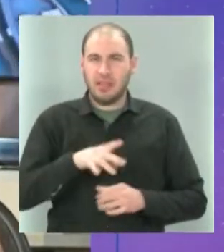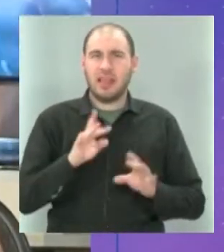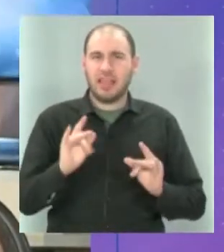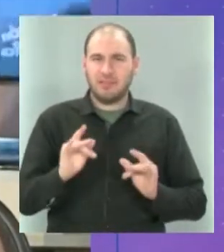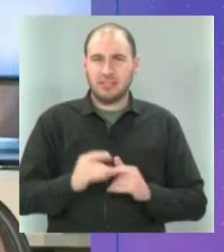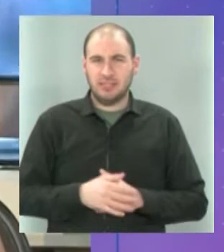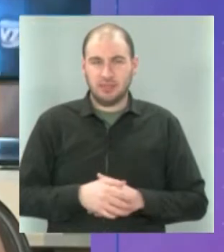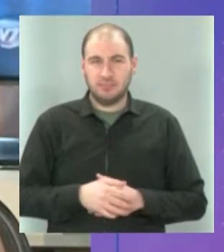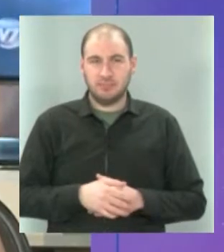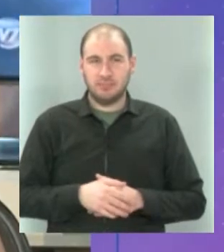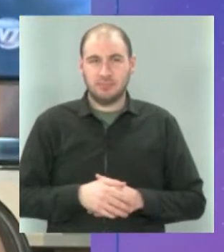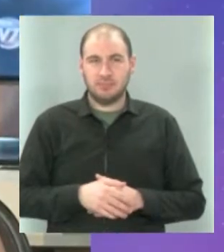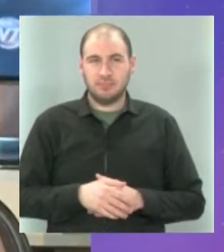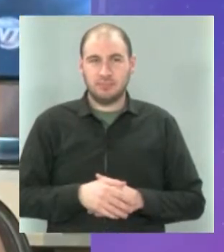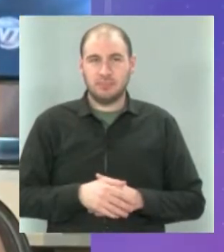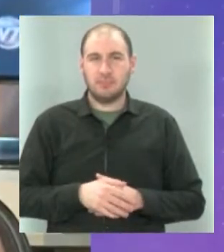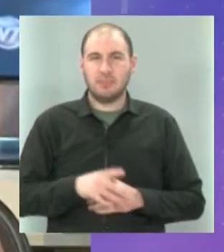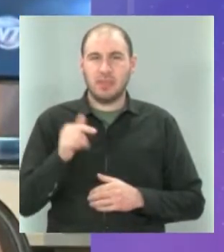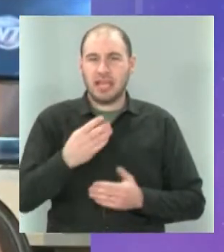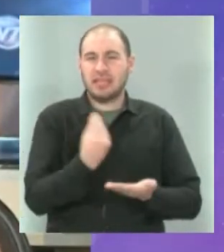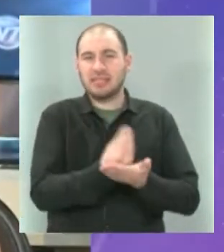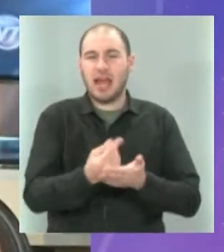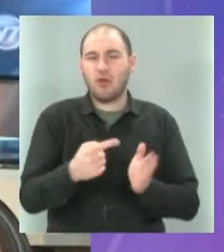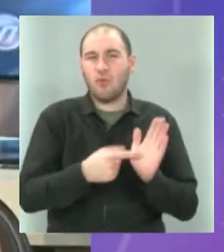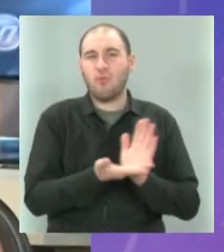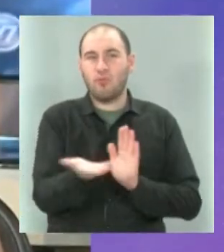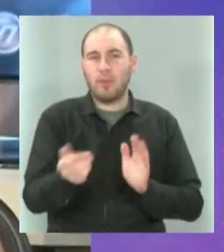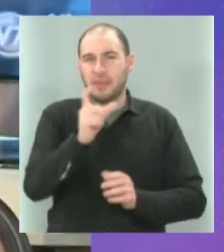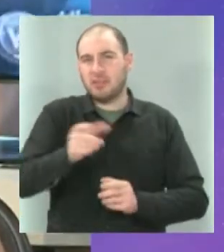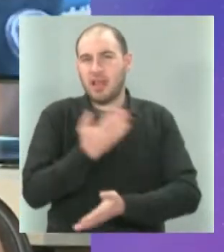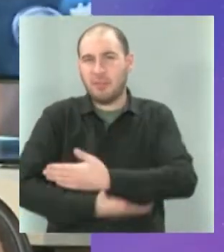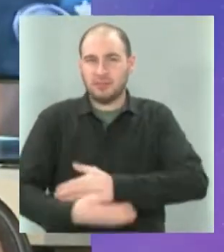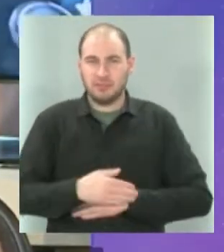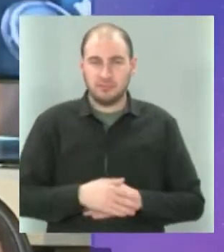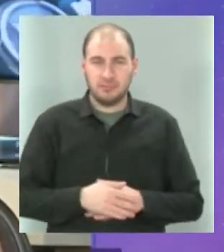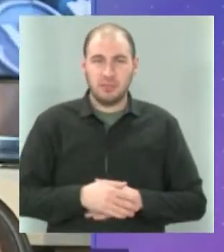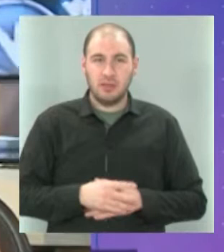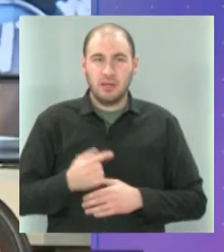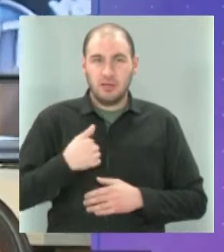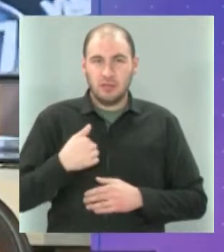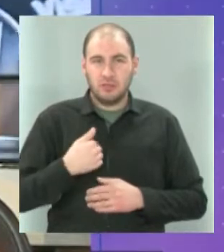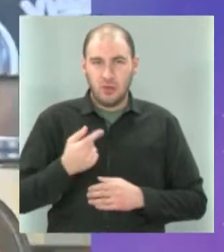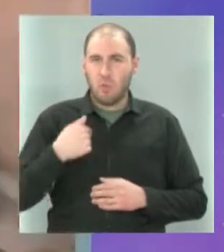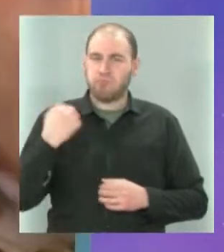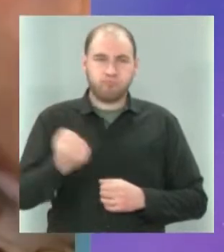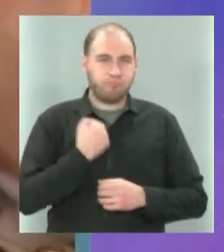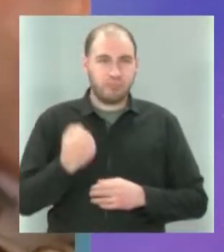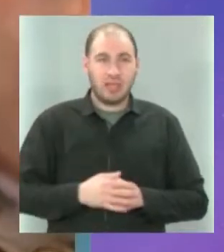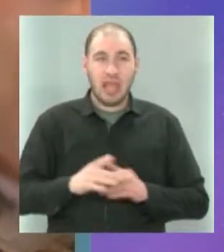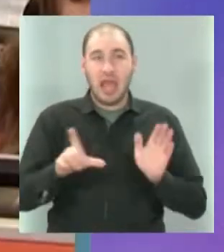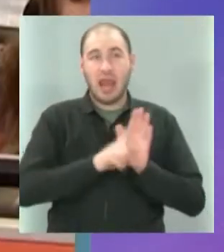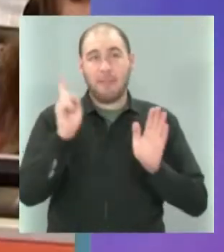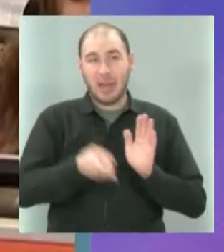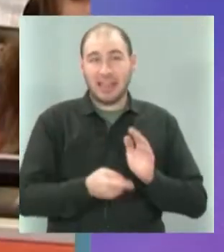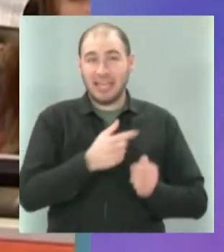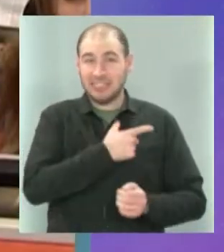difícil que se den puestos de exposición a personas con discapacidad. Realmente yo soy una privilegiada. Hay una ley que obliga